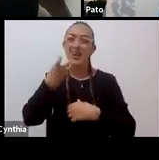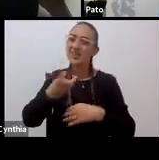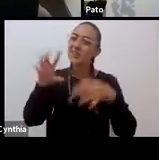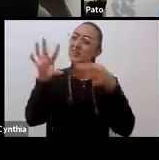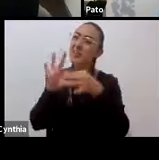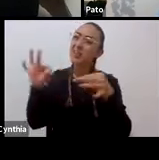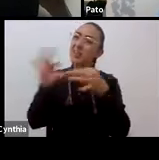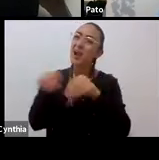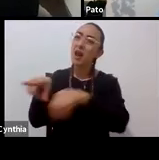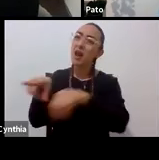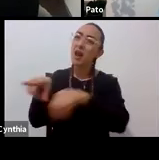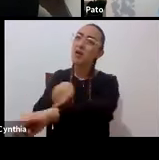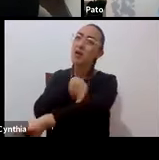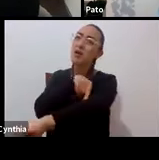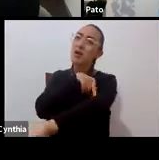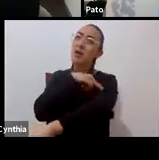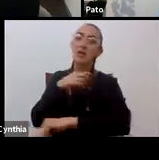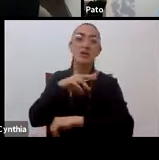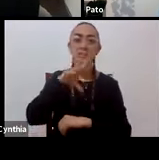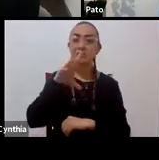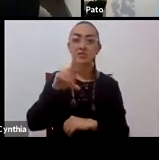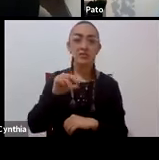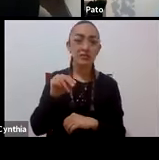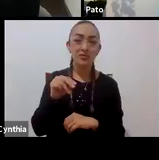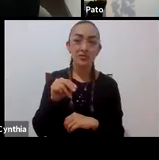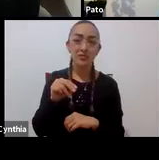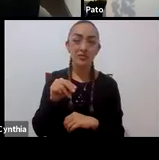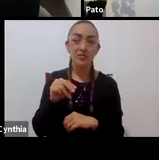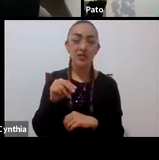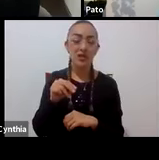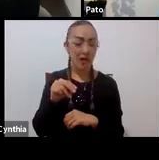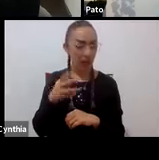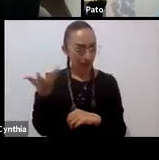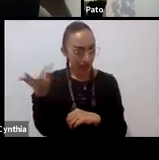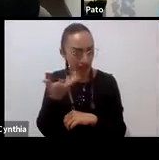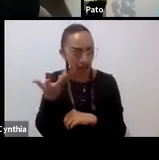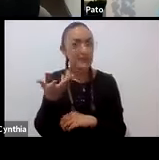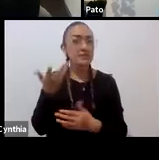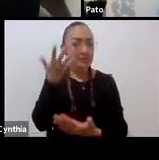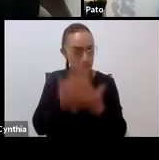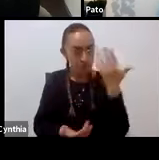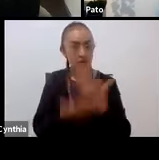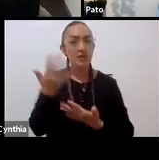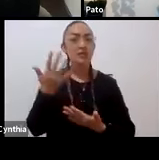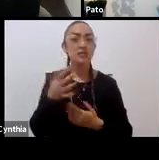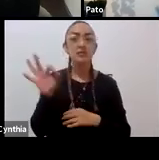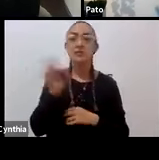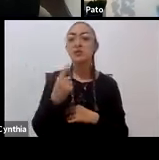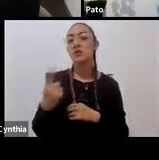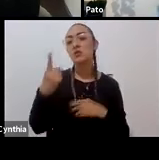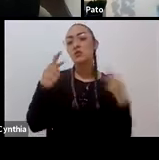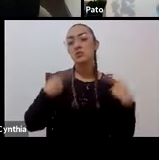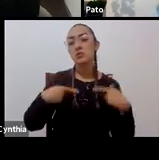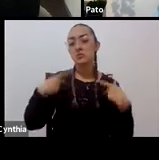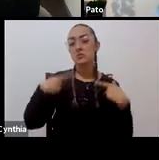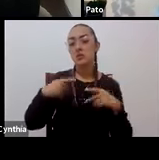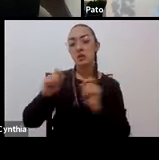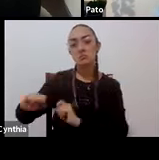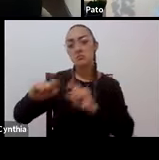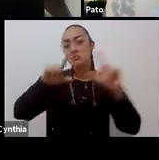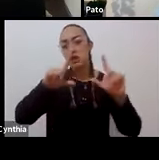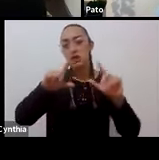y entonces no le metemos control parental a las computadoras. Y si alguien desata una página inadecuada,